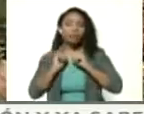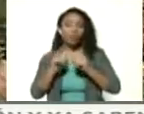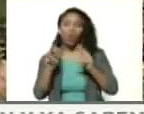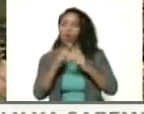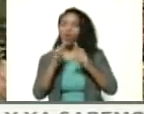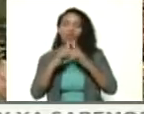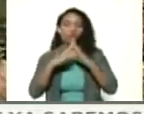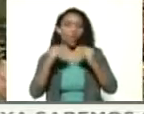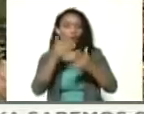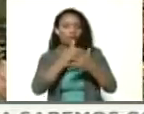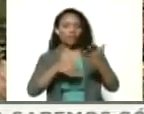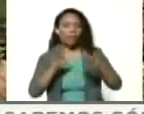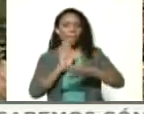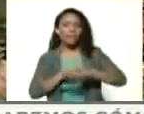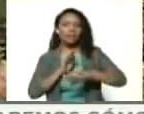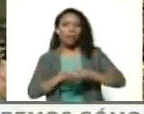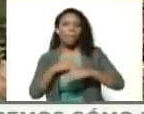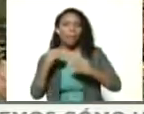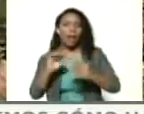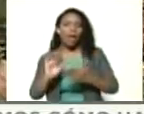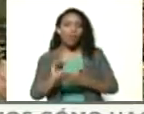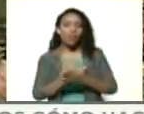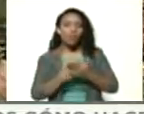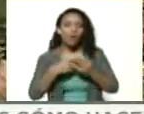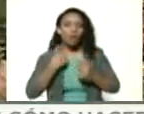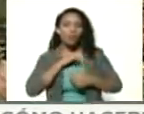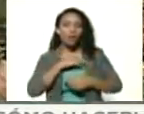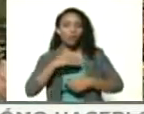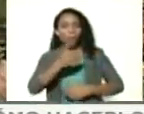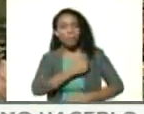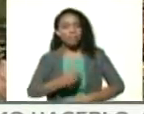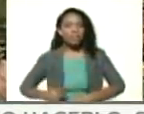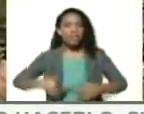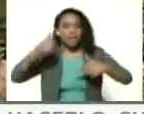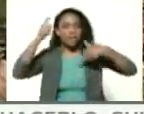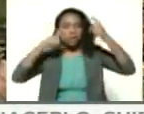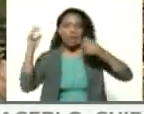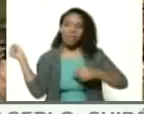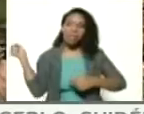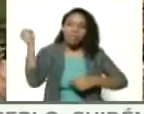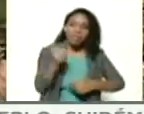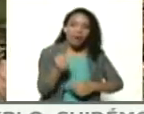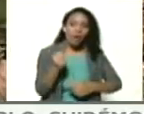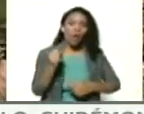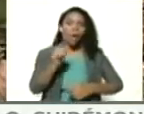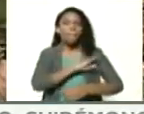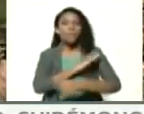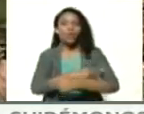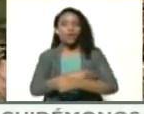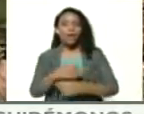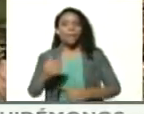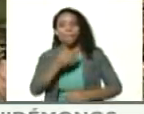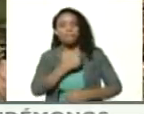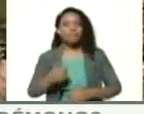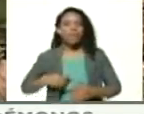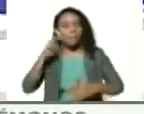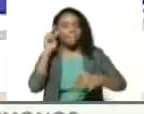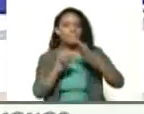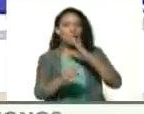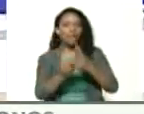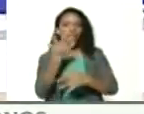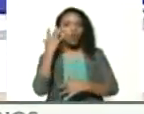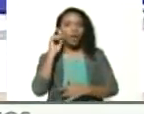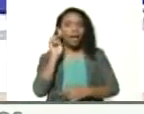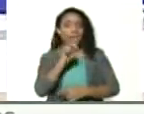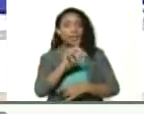todos los detalles que ocurrieron para recuperar a nuestro comandante Hugo Chávez y traerlo de nuevo al poder en su sitio en Miraflores. Correcto,